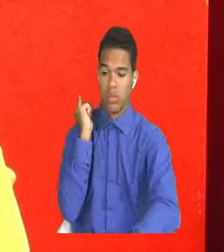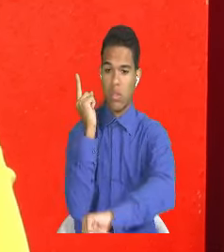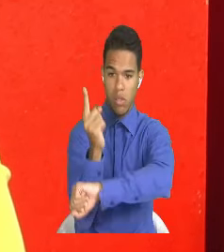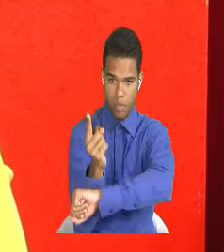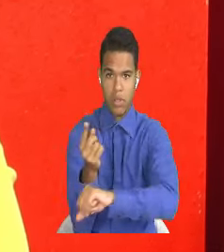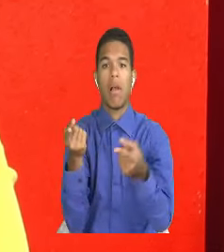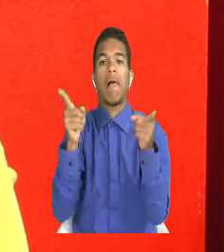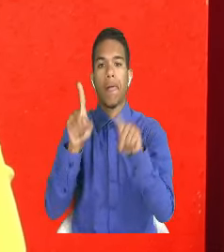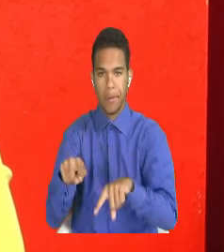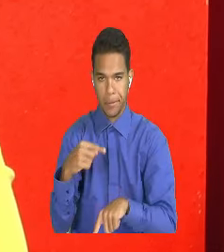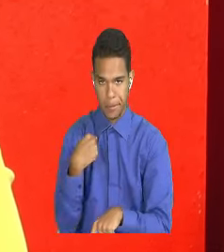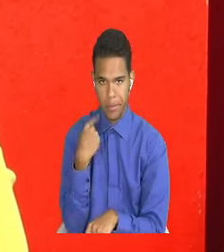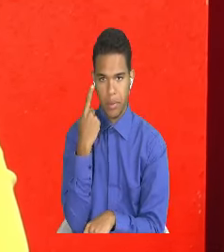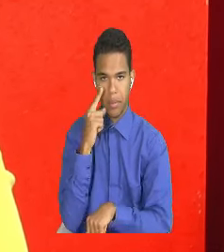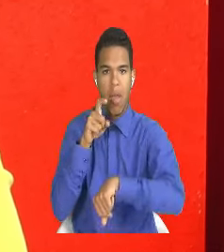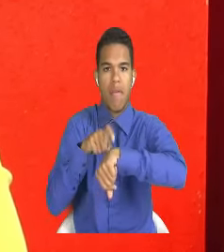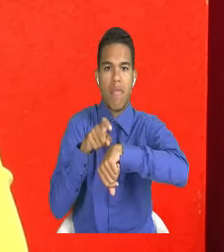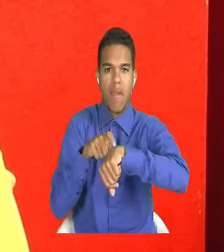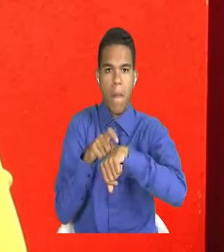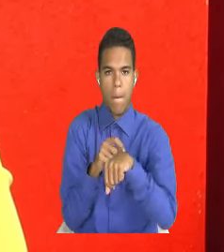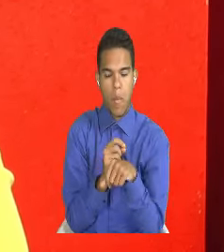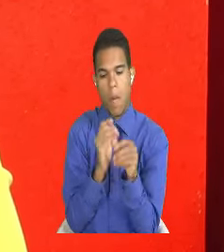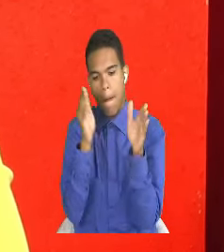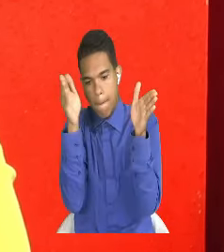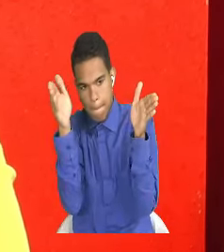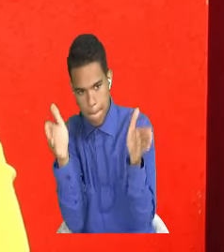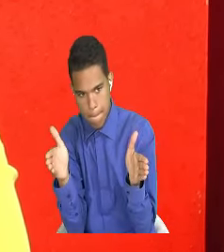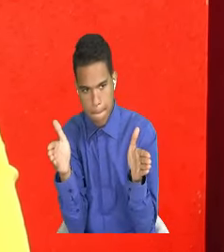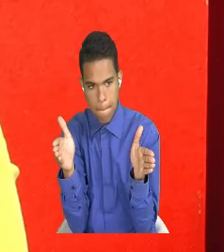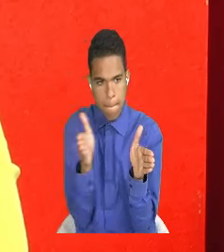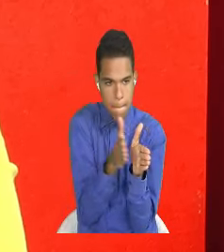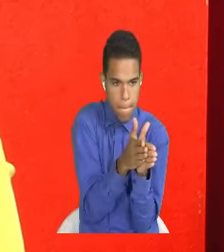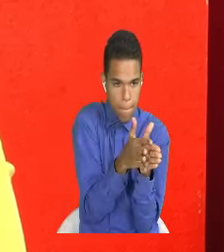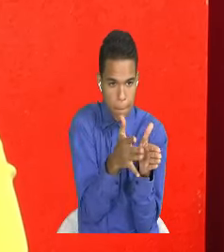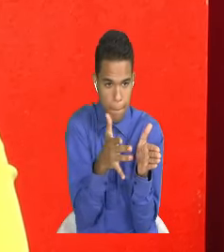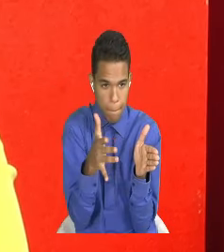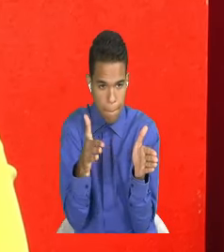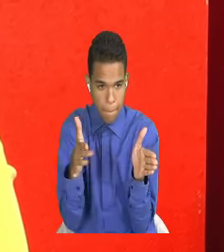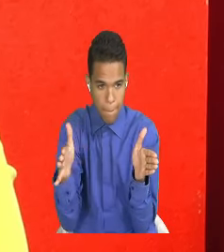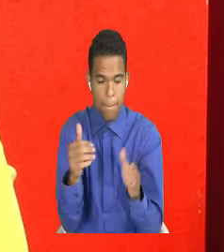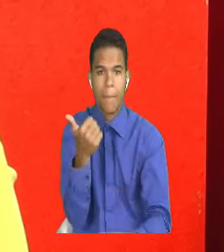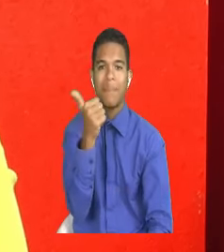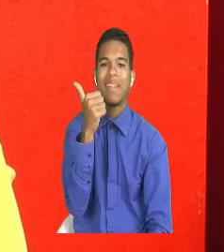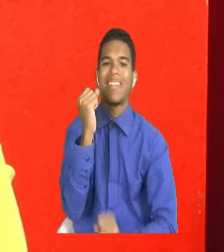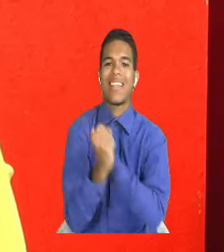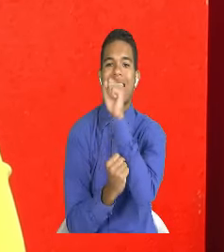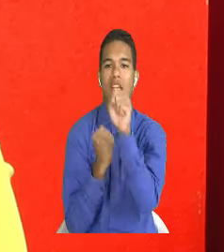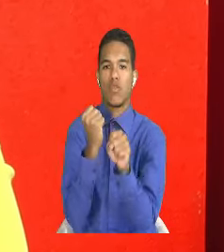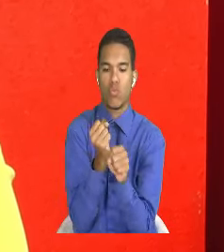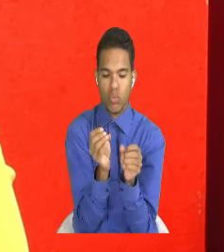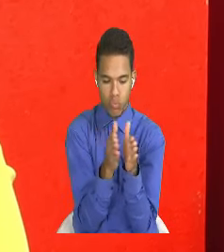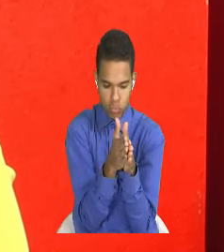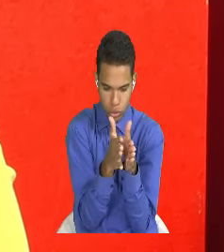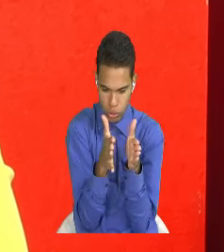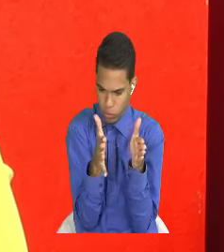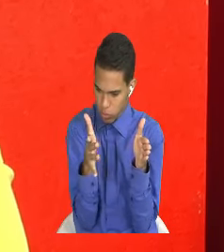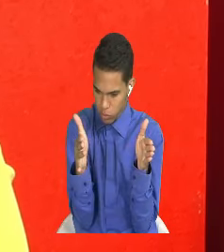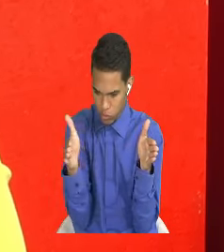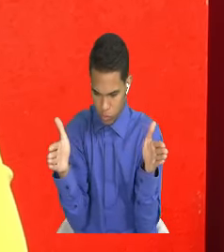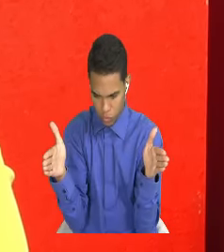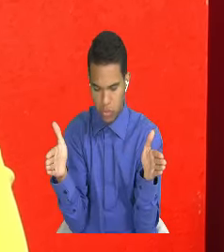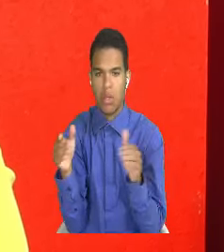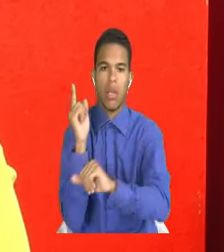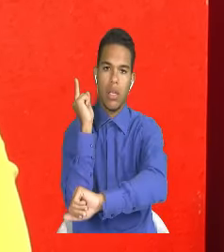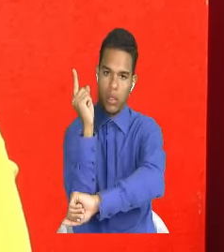de 10 años. Para eso pues iban a necesitar la asesoría de un abogado para que interponga la demanda y adelante todos los trámites a que haya